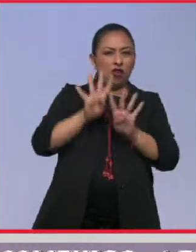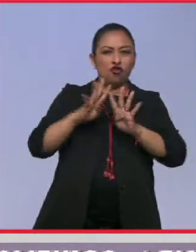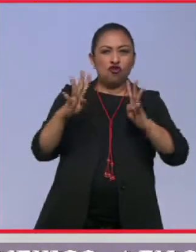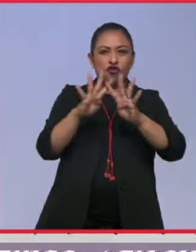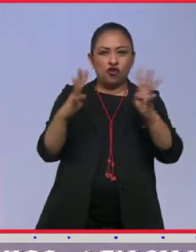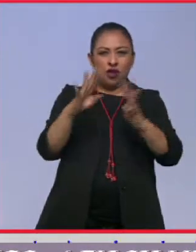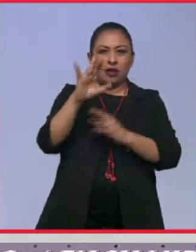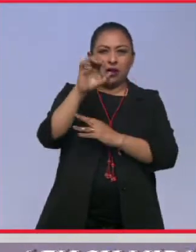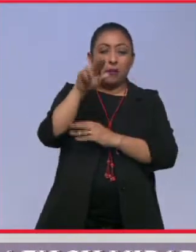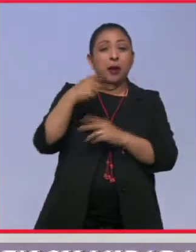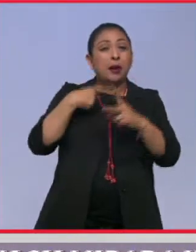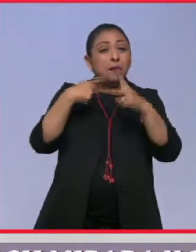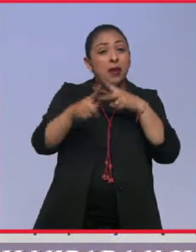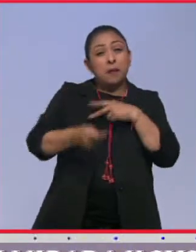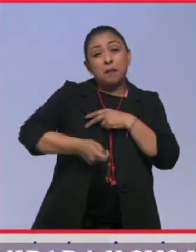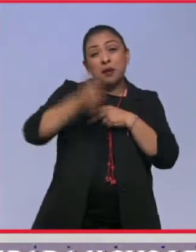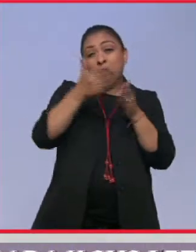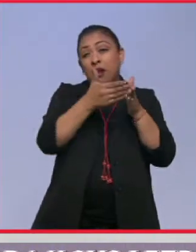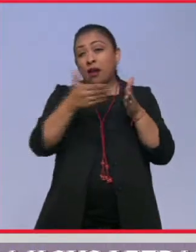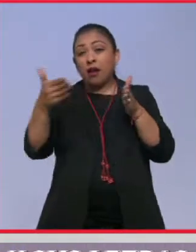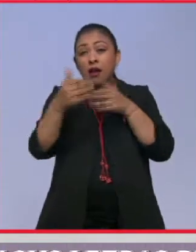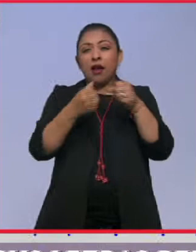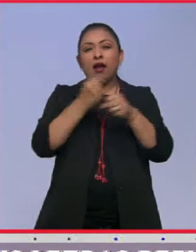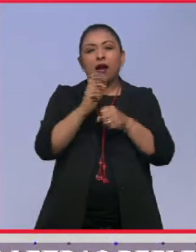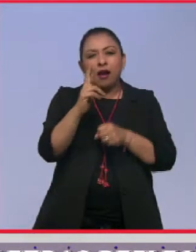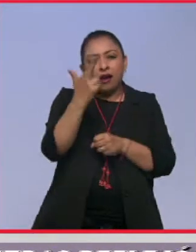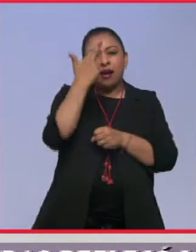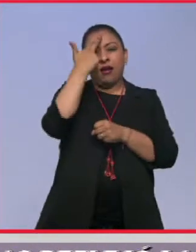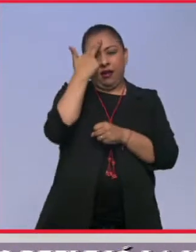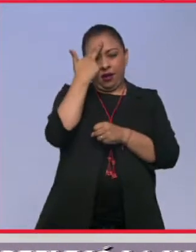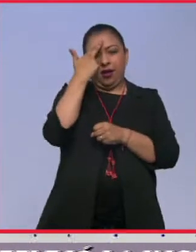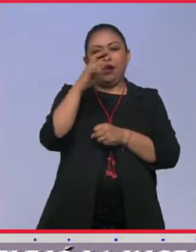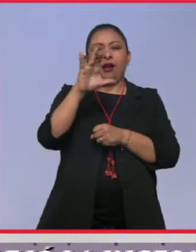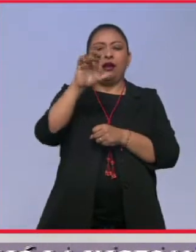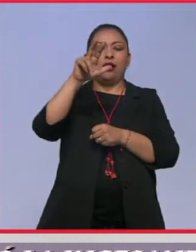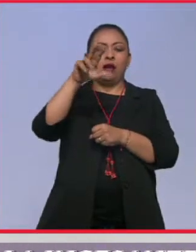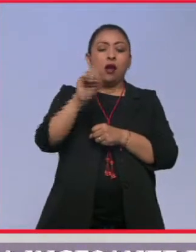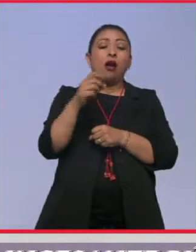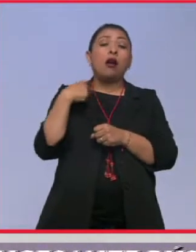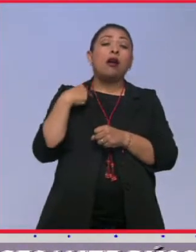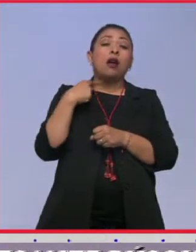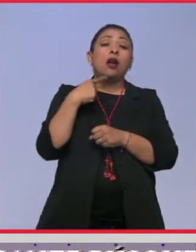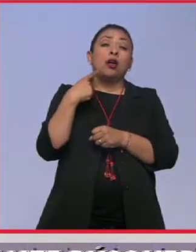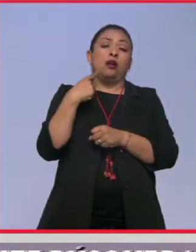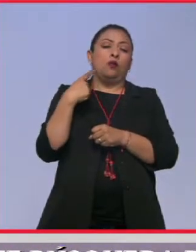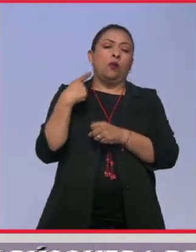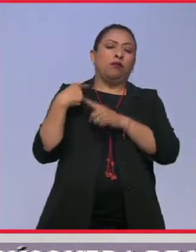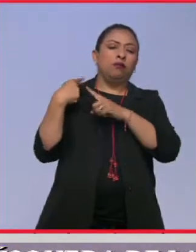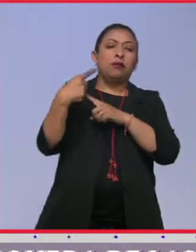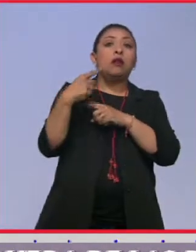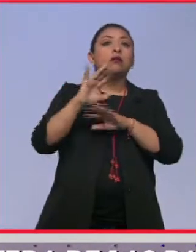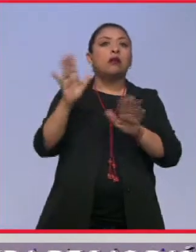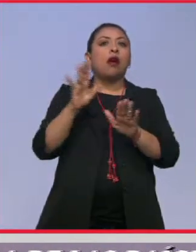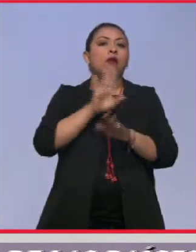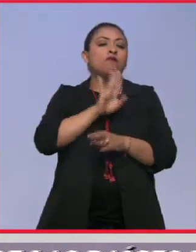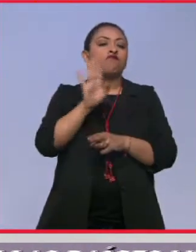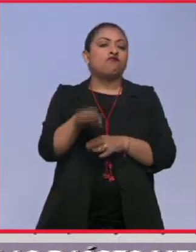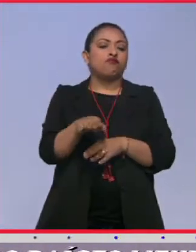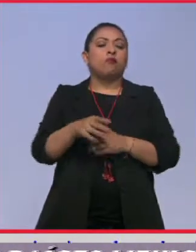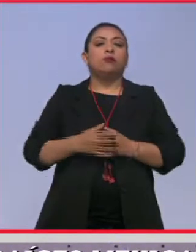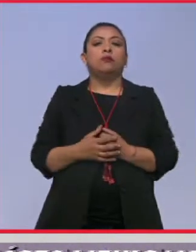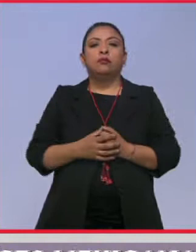su primera temporada del año en recuerdo a Claude Debussy. Esto es a un siglo de haber alcanzado la inmortalidad.